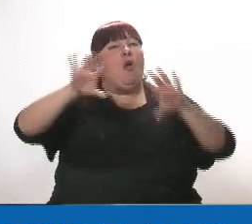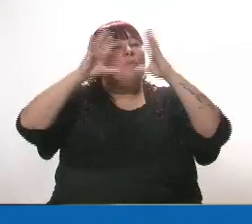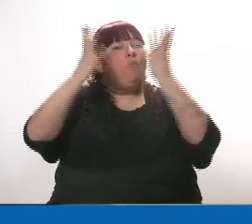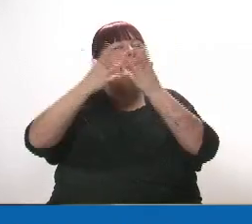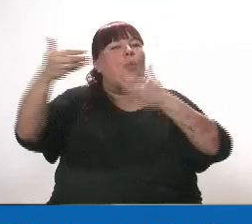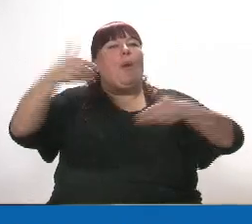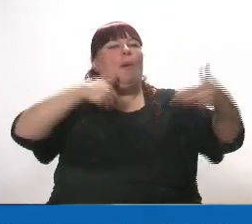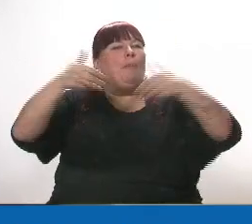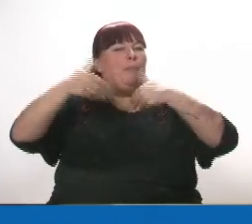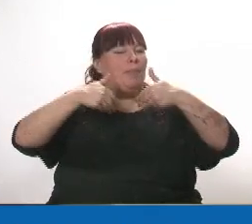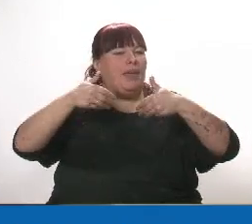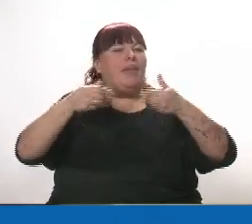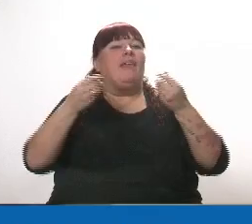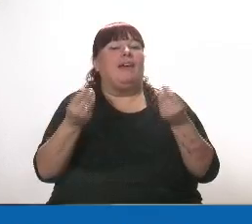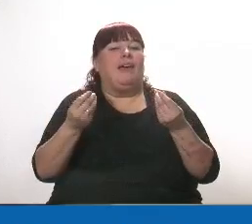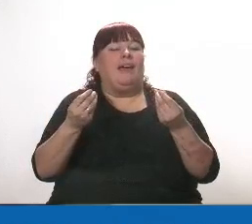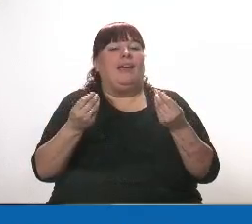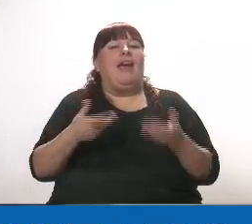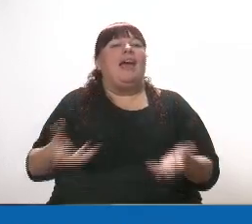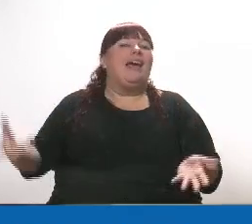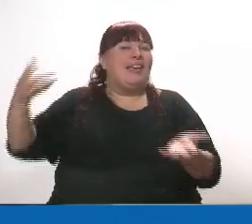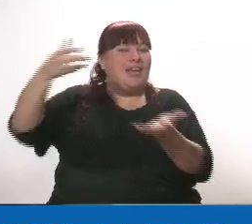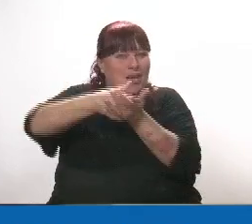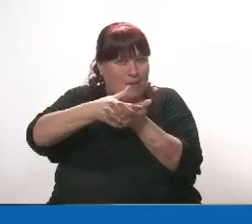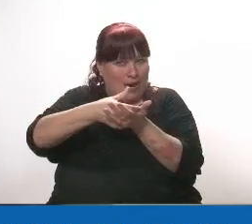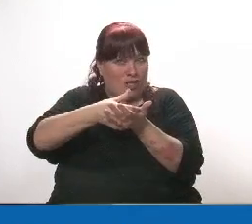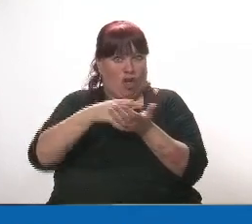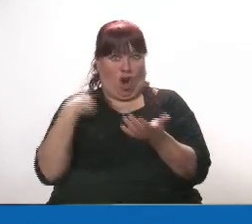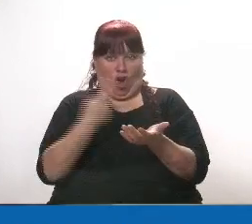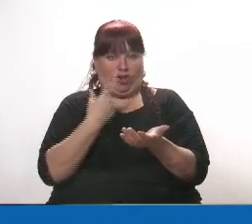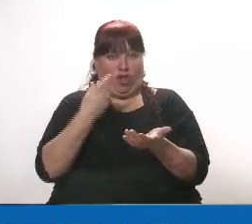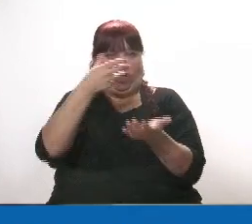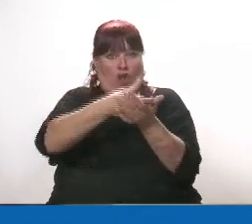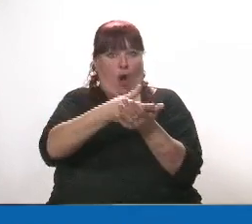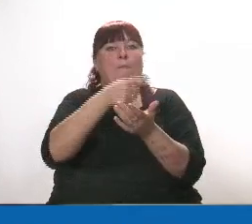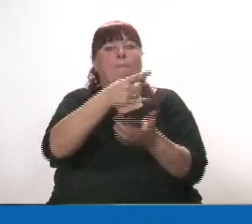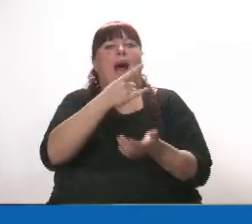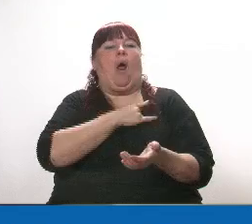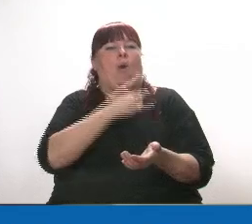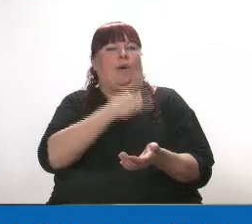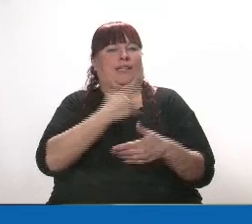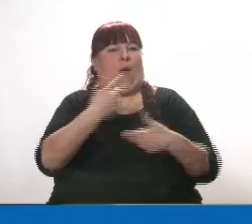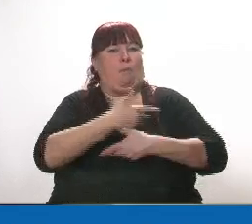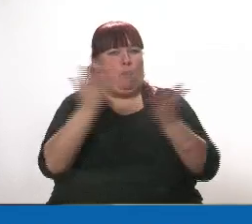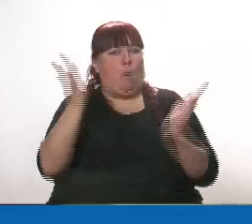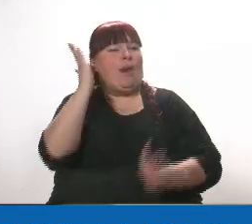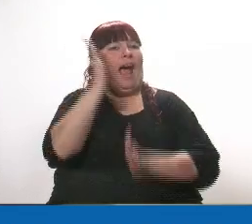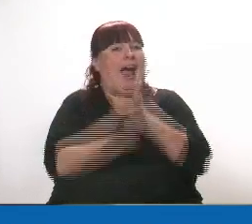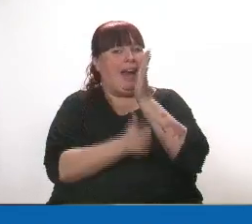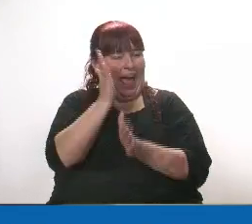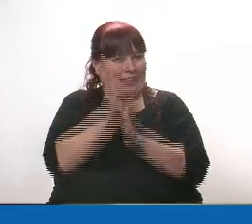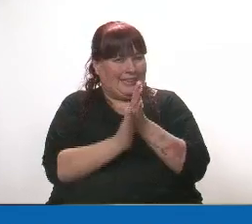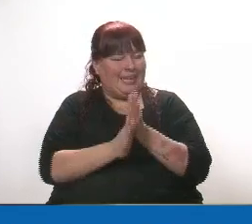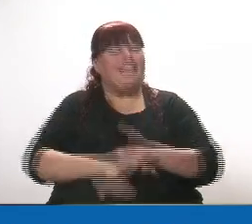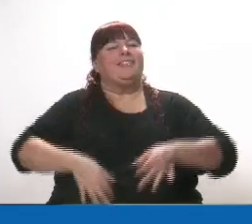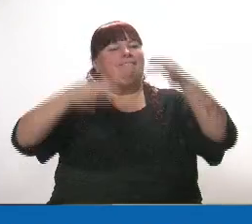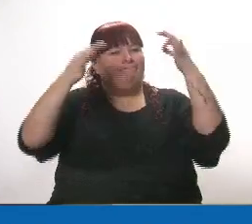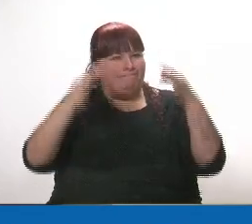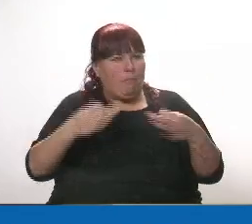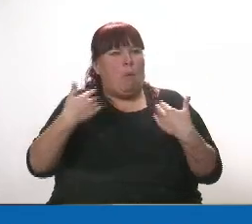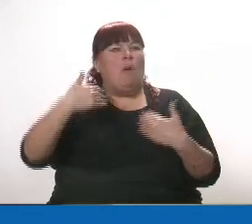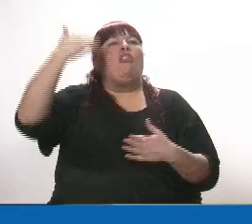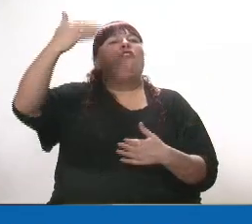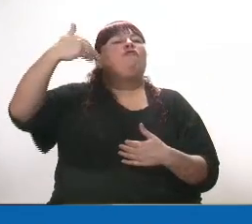demanda de que la inversión que hacemos en la universidad pública gratuita realmente se